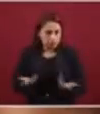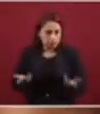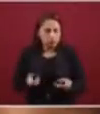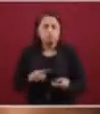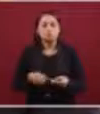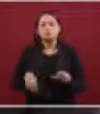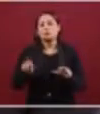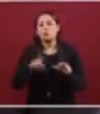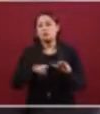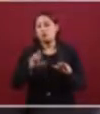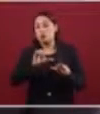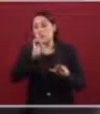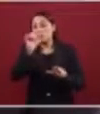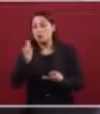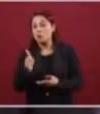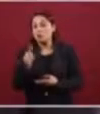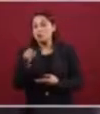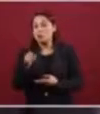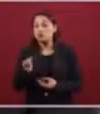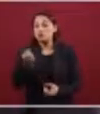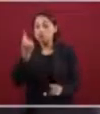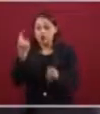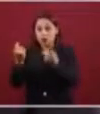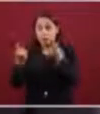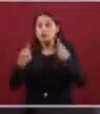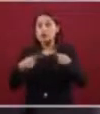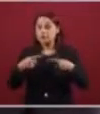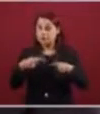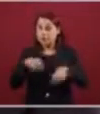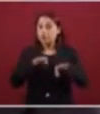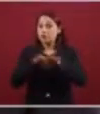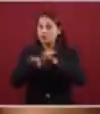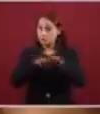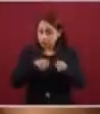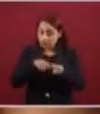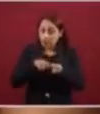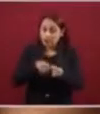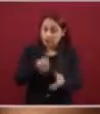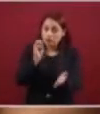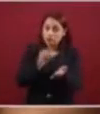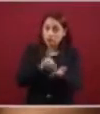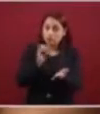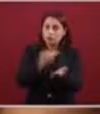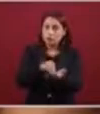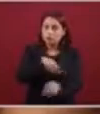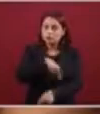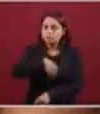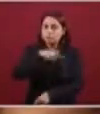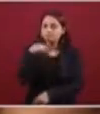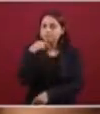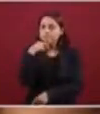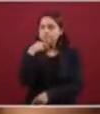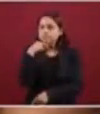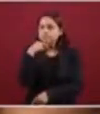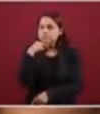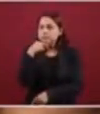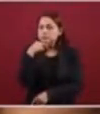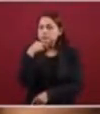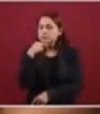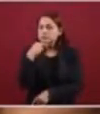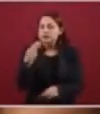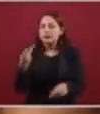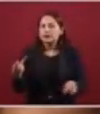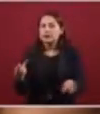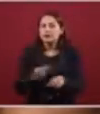que preocupa y les preocupa a los trabajadores que están ahorita dentro de la agencia, es no nada más a cómo trataron a